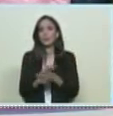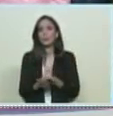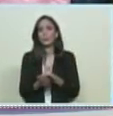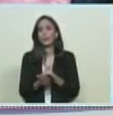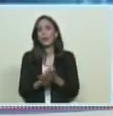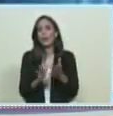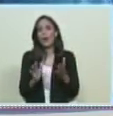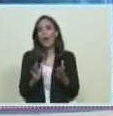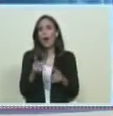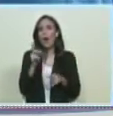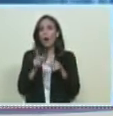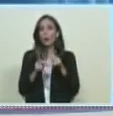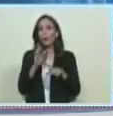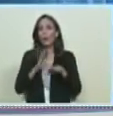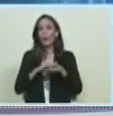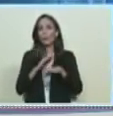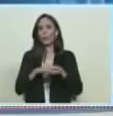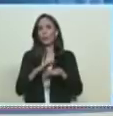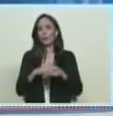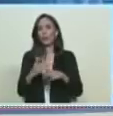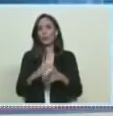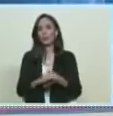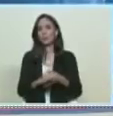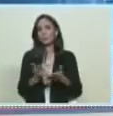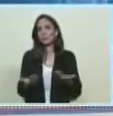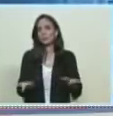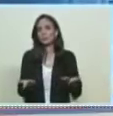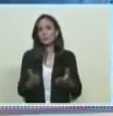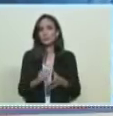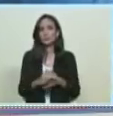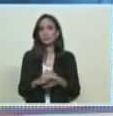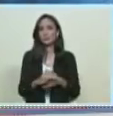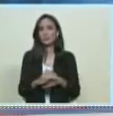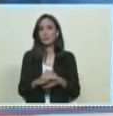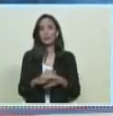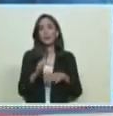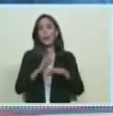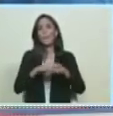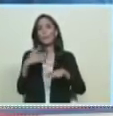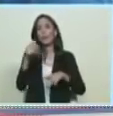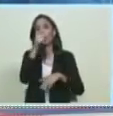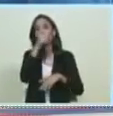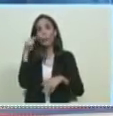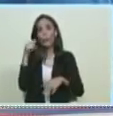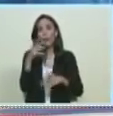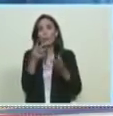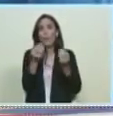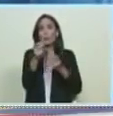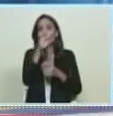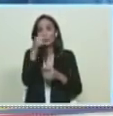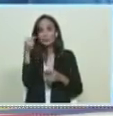Y la gran mayoría, ¿por qué llegan? ¿Ustedes saben por qué llegan? Por las drogas.